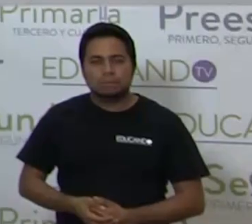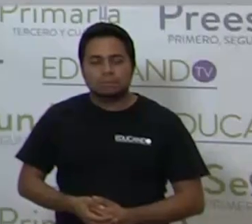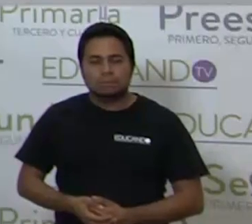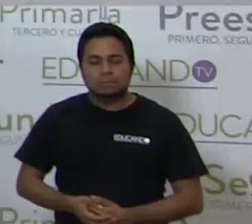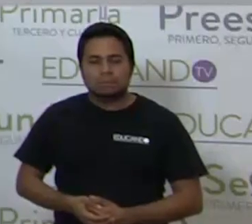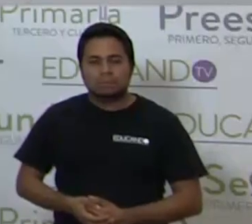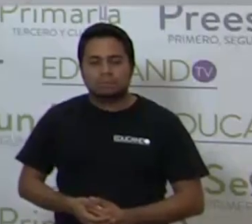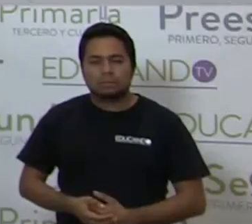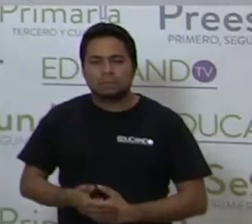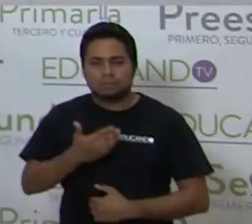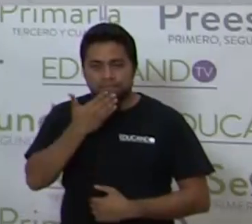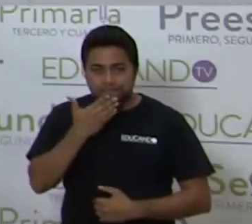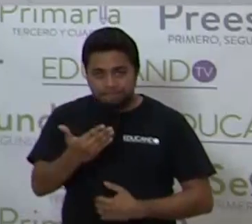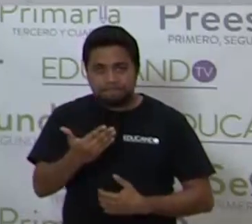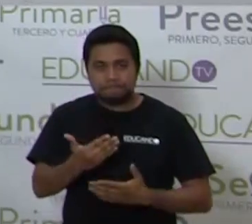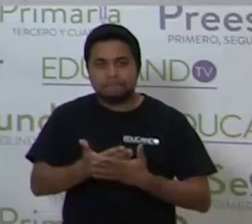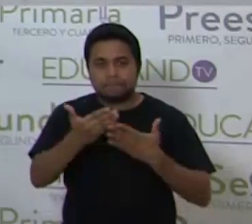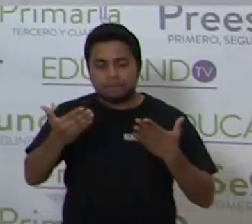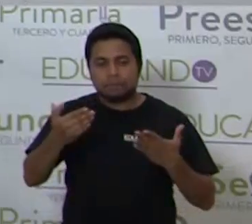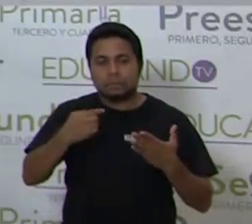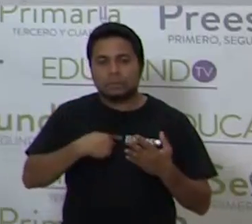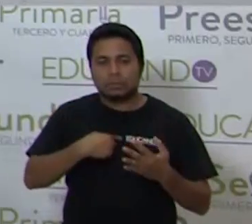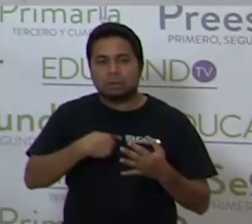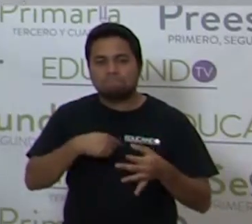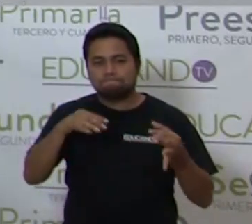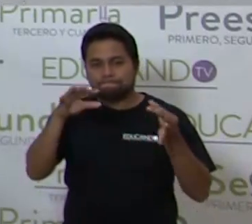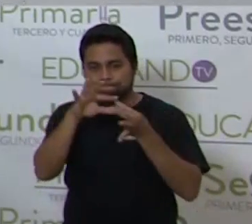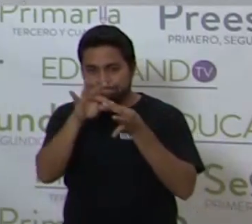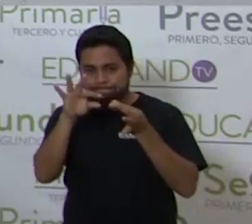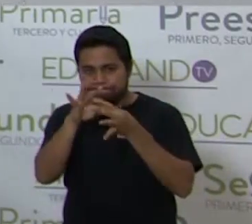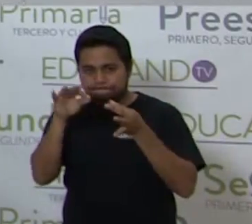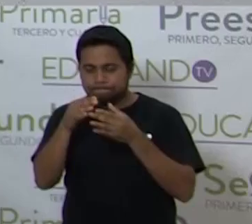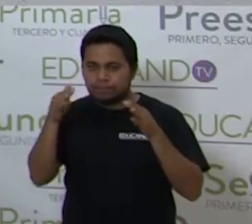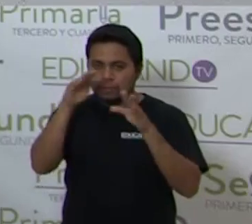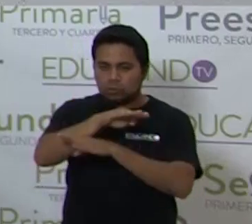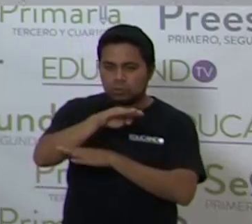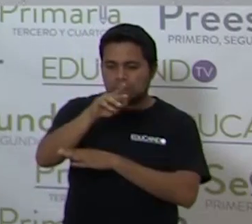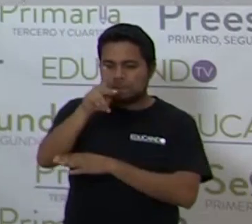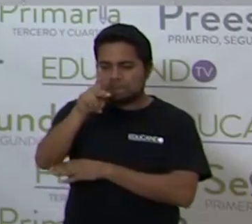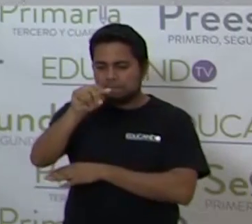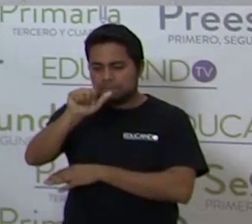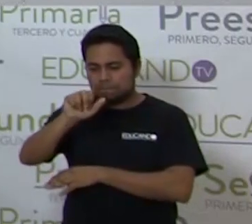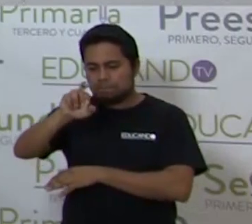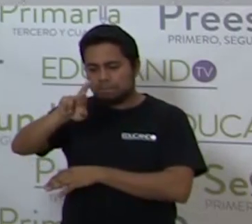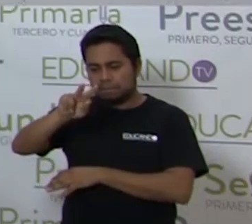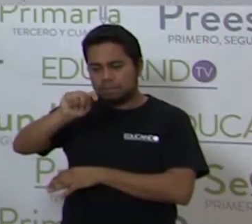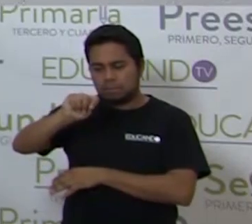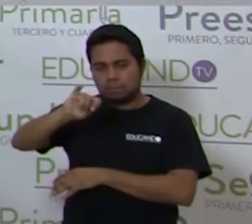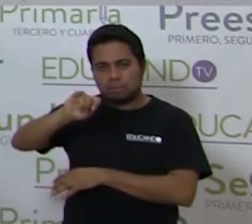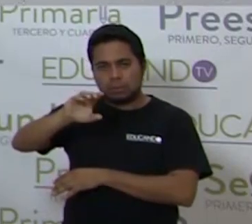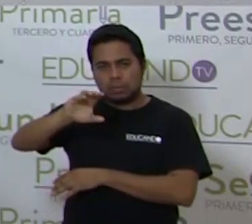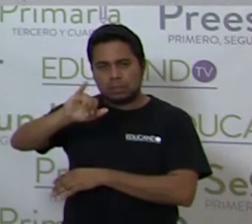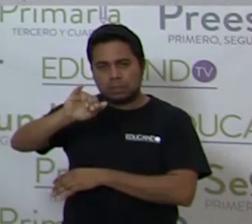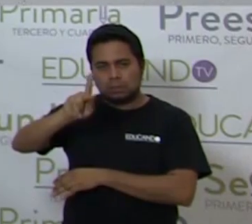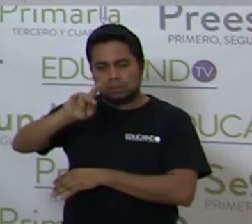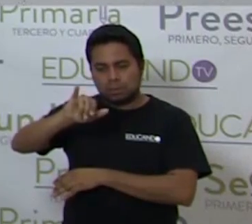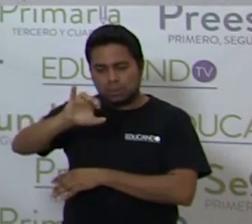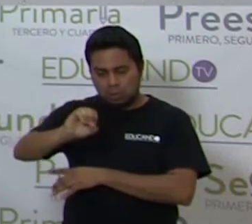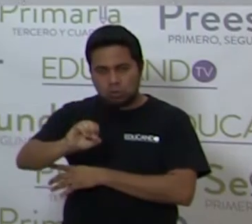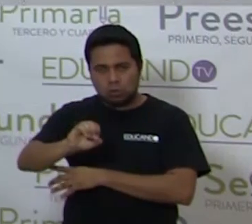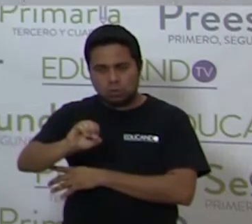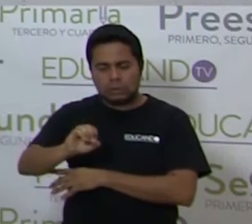vamos ahora a definir lo que son el participio. Al momento de referirnos